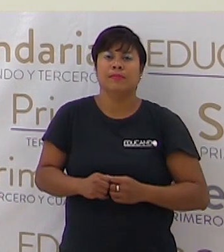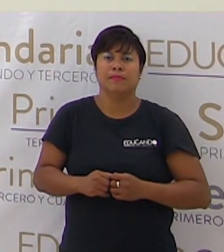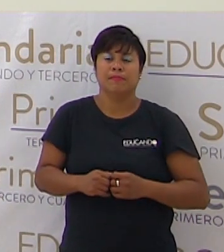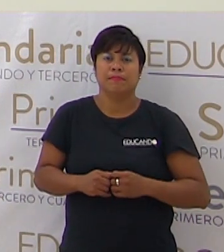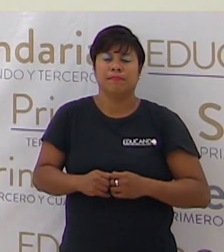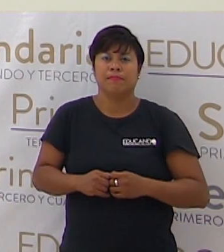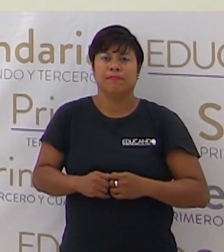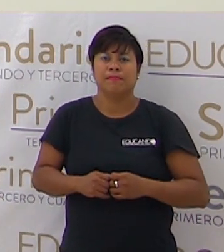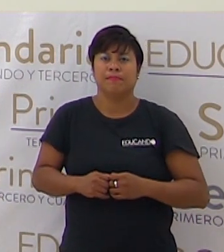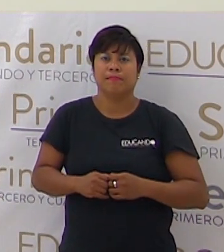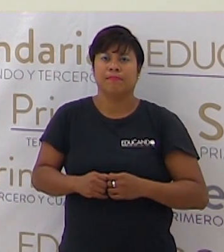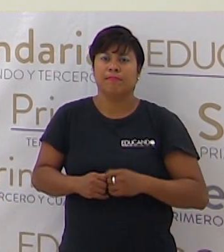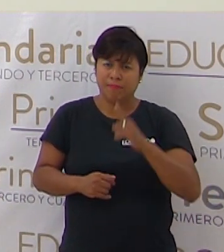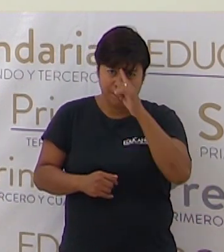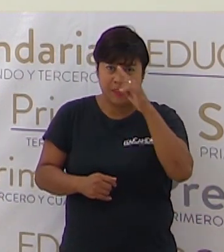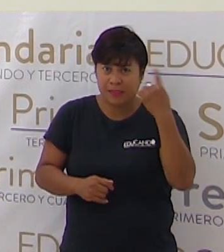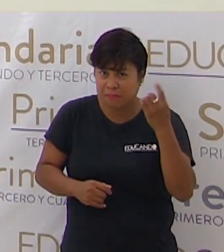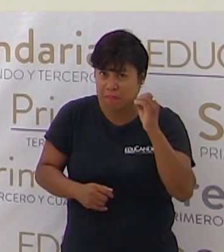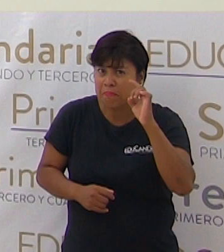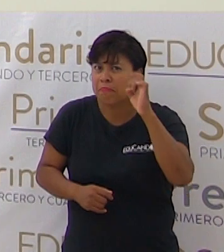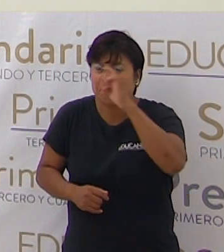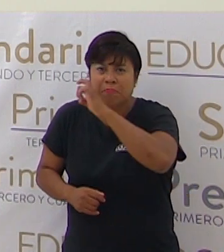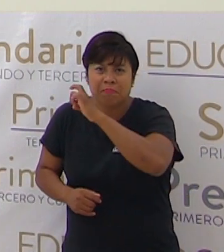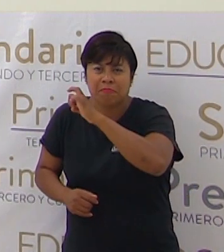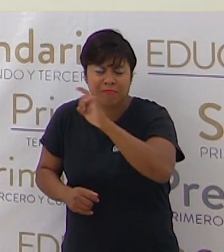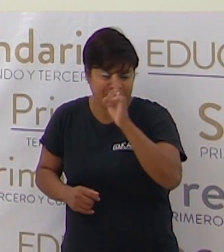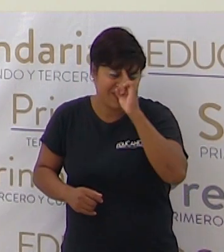cuarto. ¿Fácil o difícil?